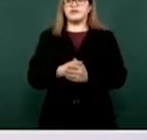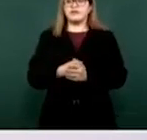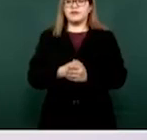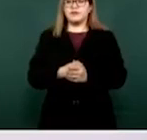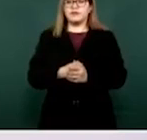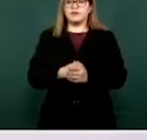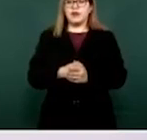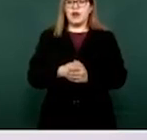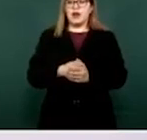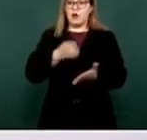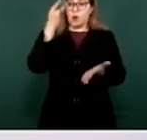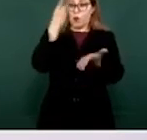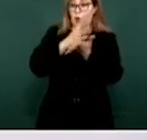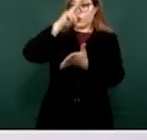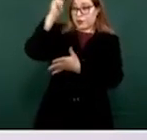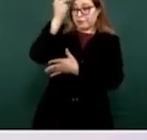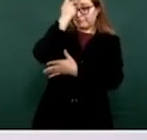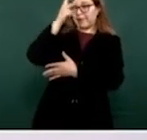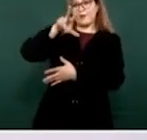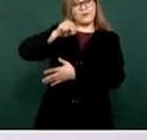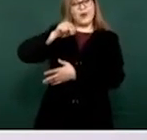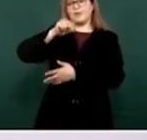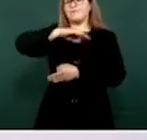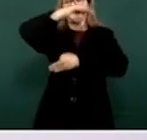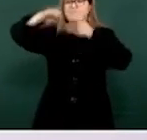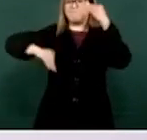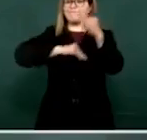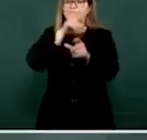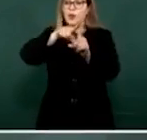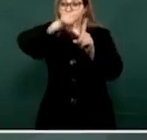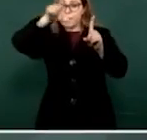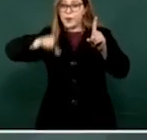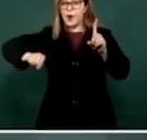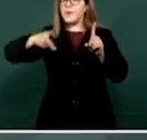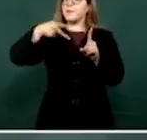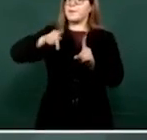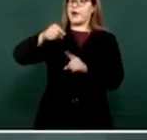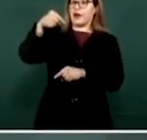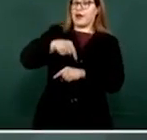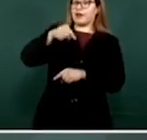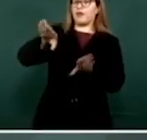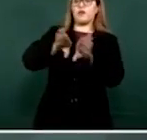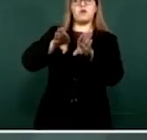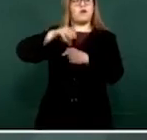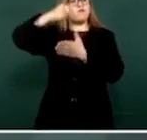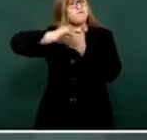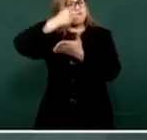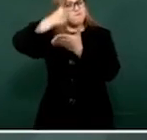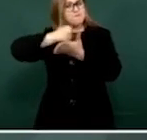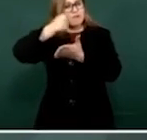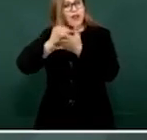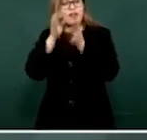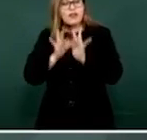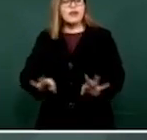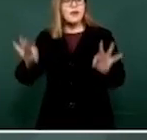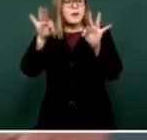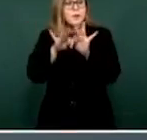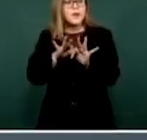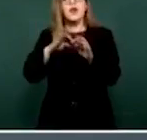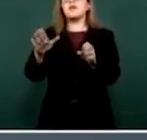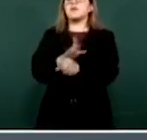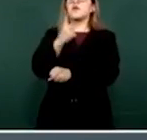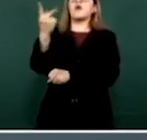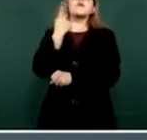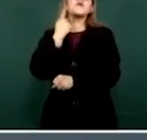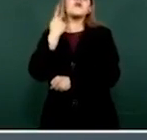no solo en San Luis, en todo México, pero aquí se dieron luchas importantísimas por la